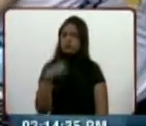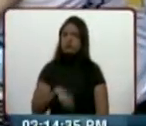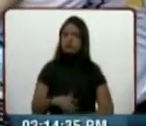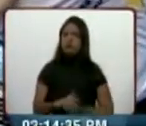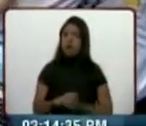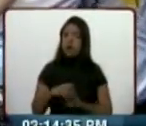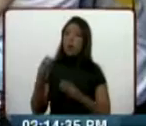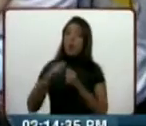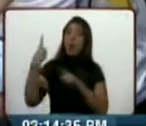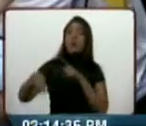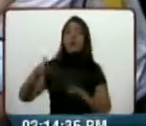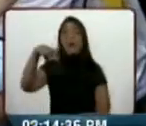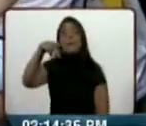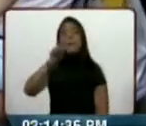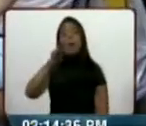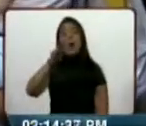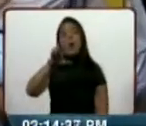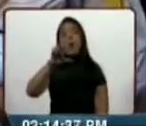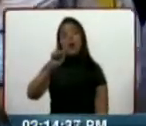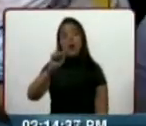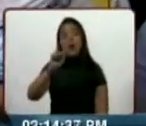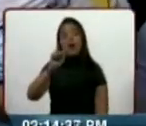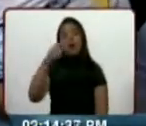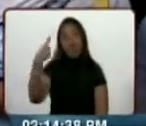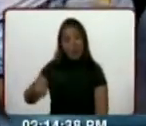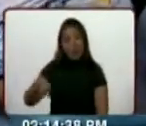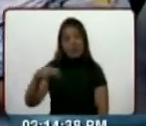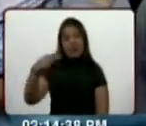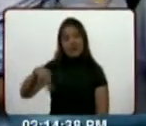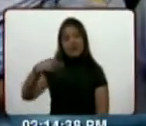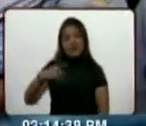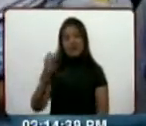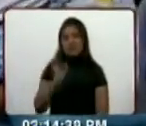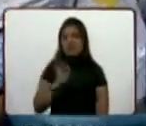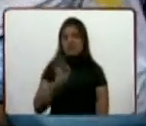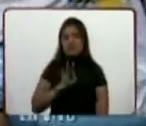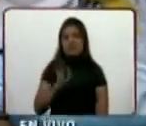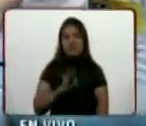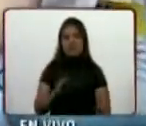Paula. Paula Nicole. Ninguno, ninguno.